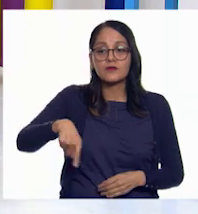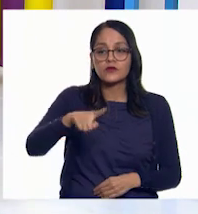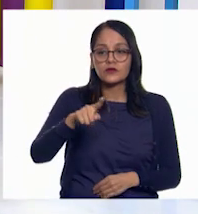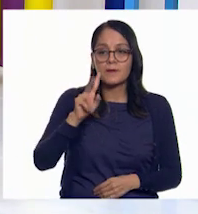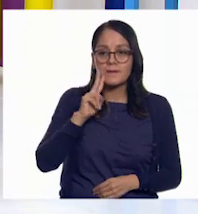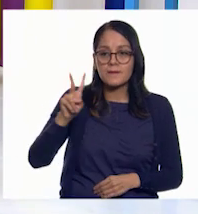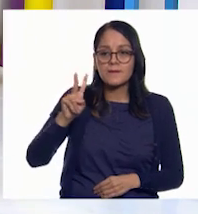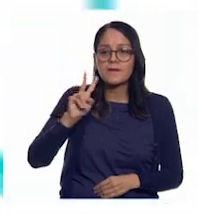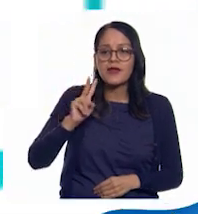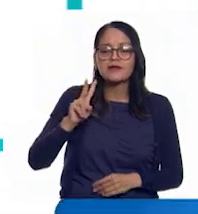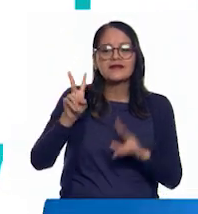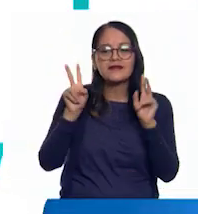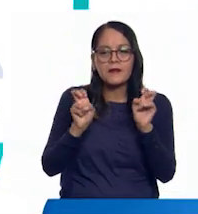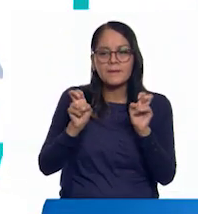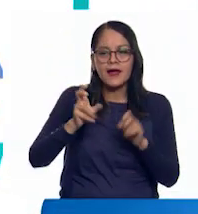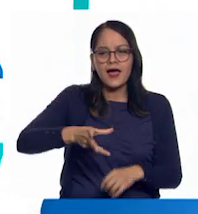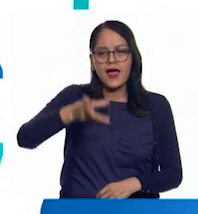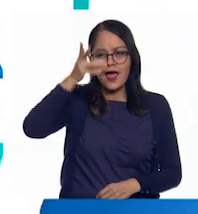a Amar a México.